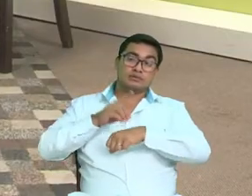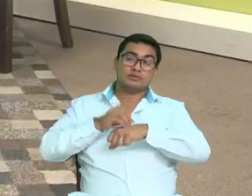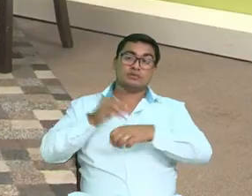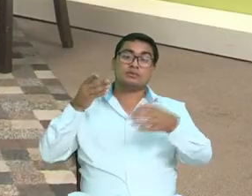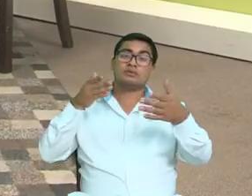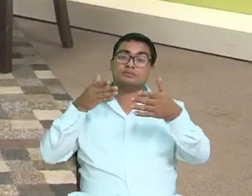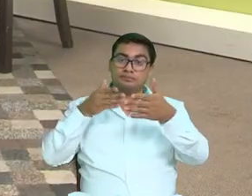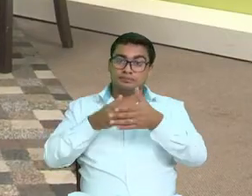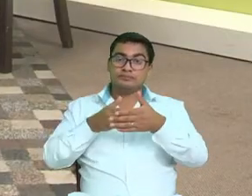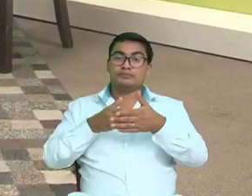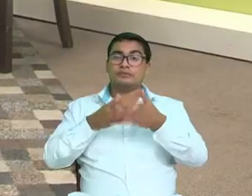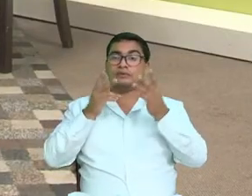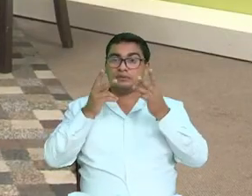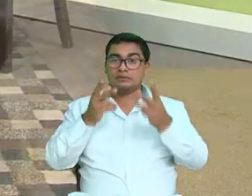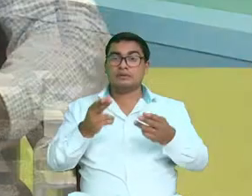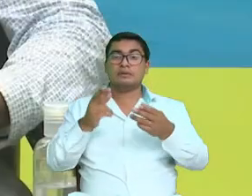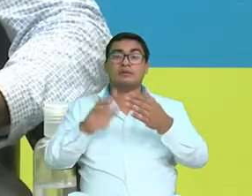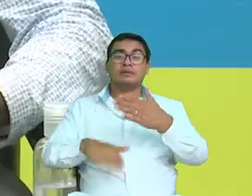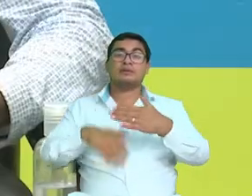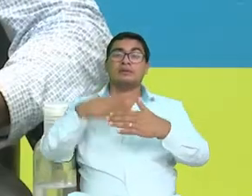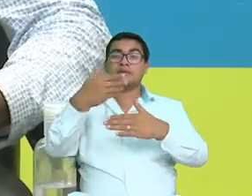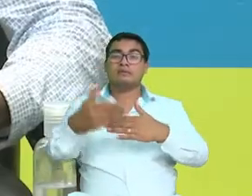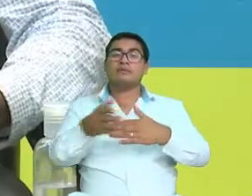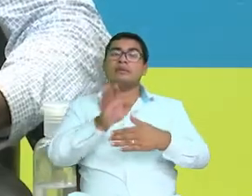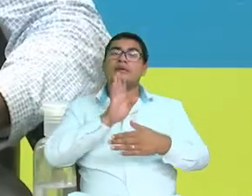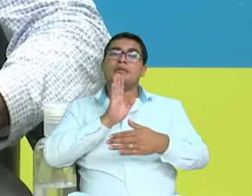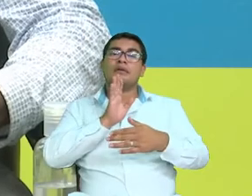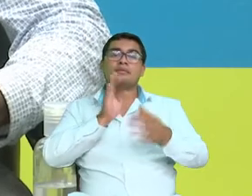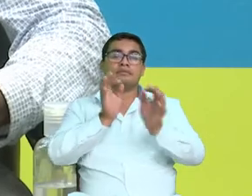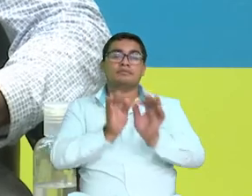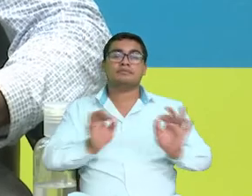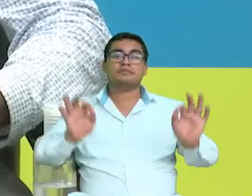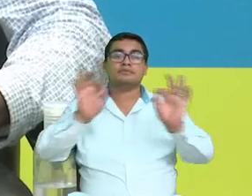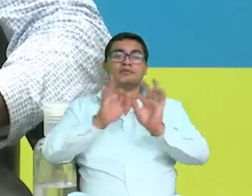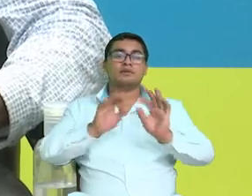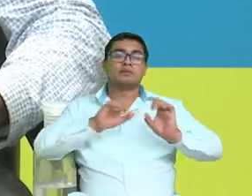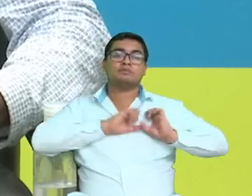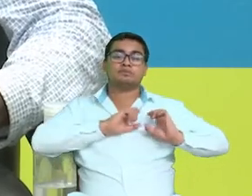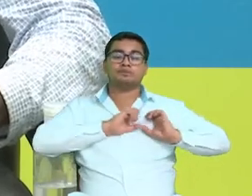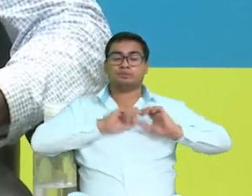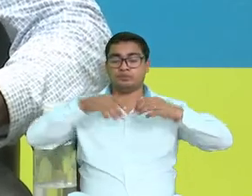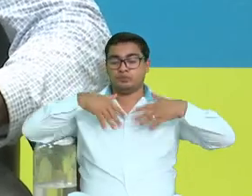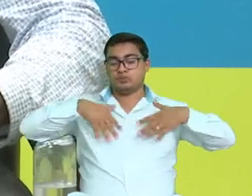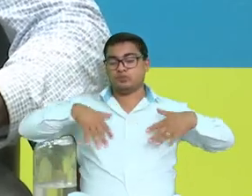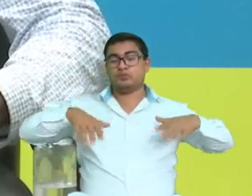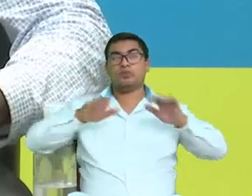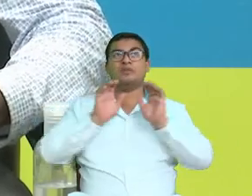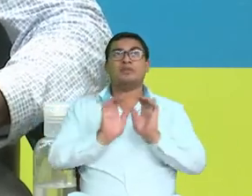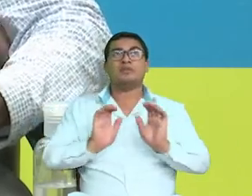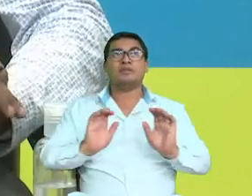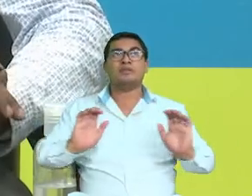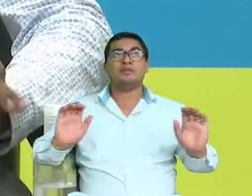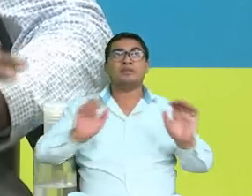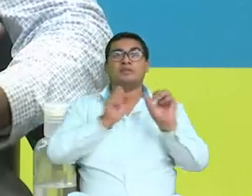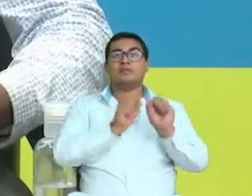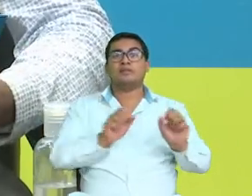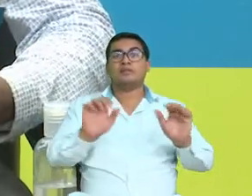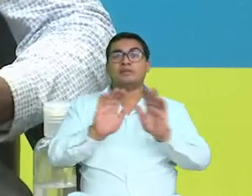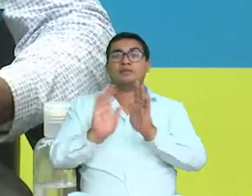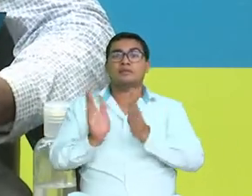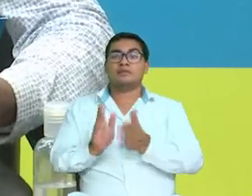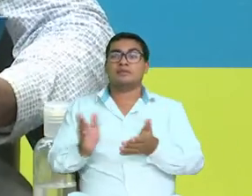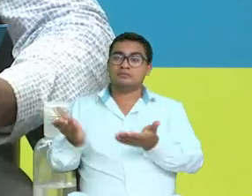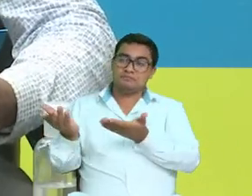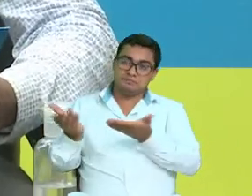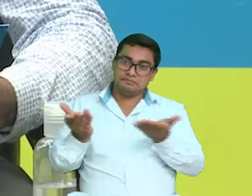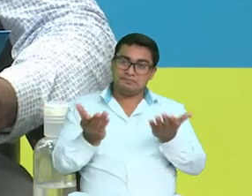seguiremos hablando de la importancia del funcionamiento del sistema circulatorio en nuestros niñas y nuestras niñas. Tenemos